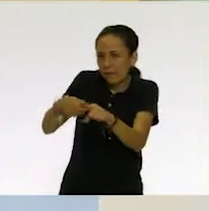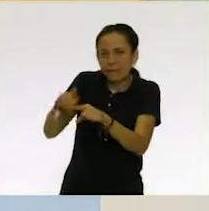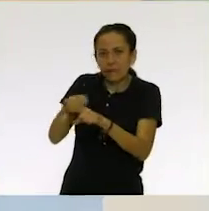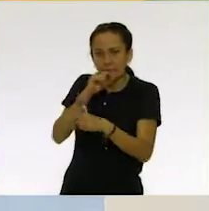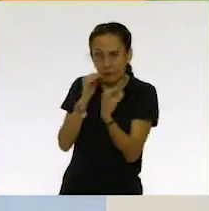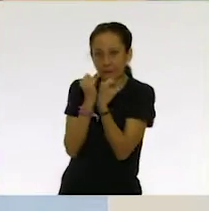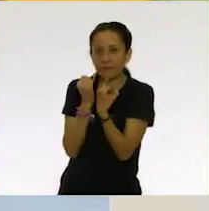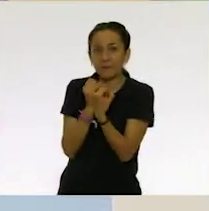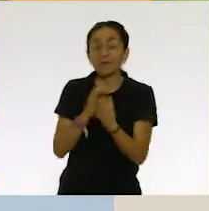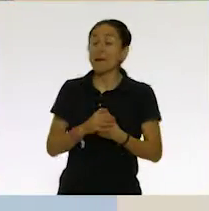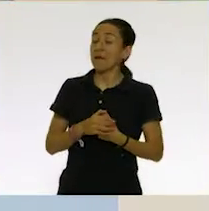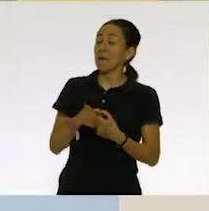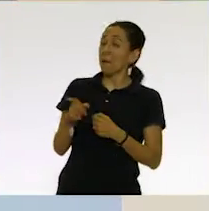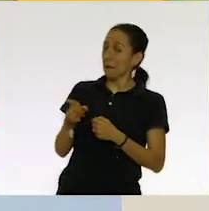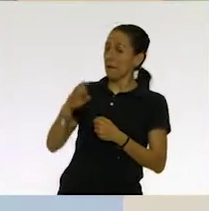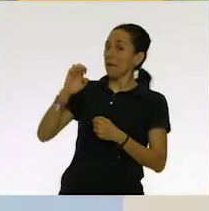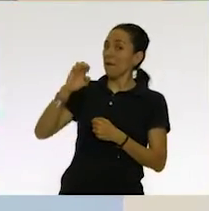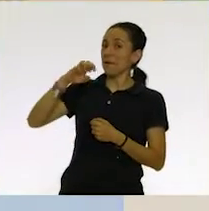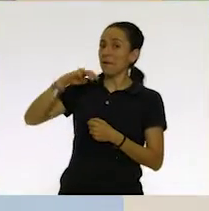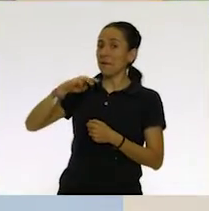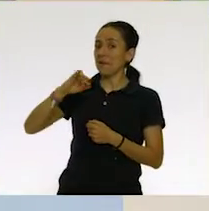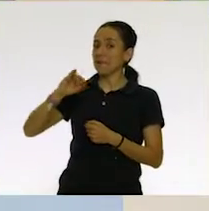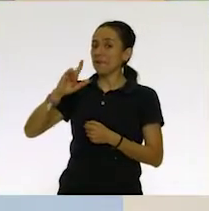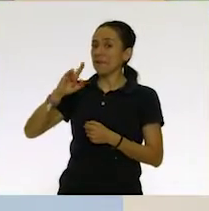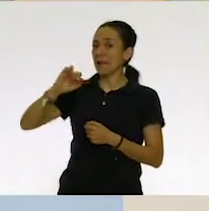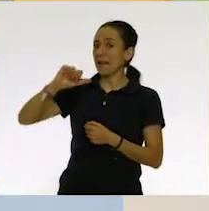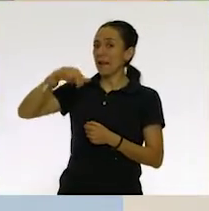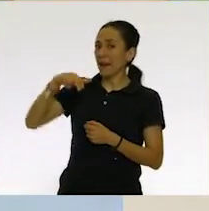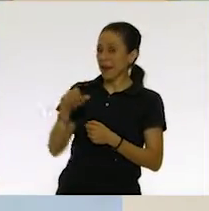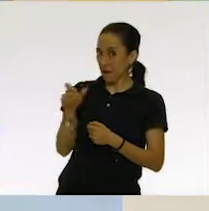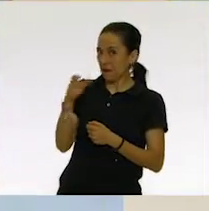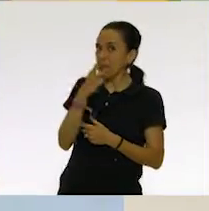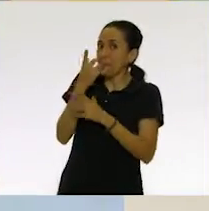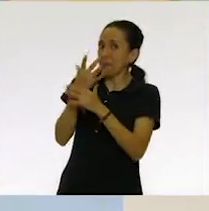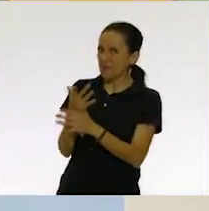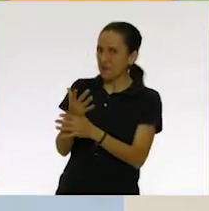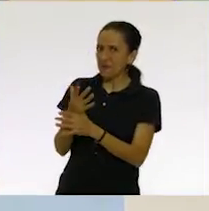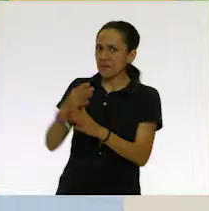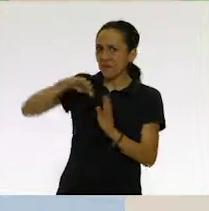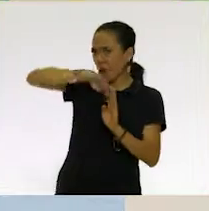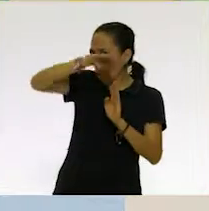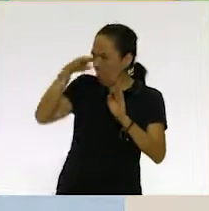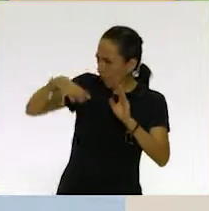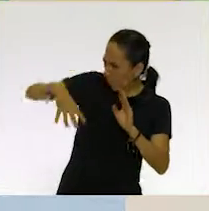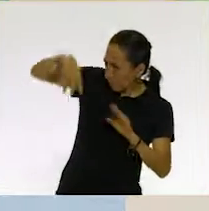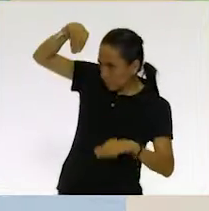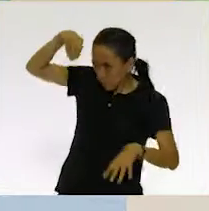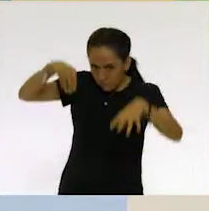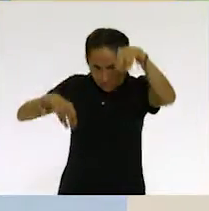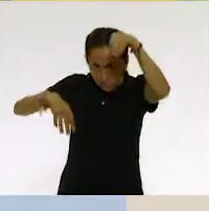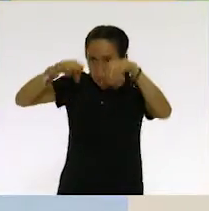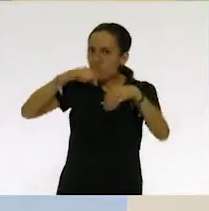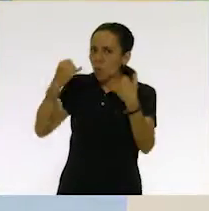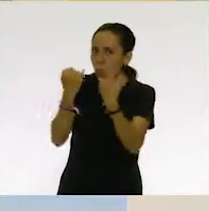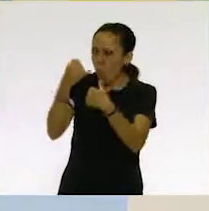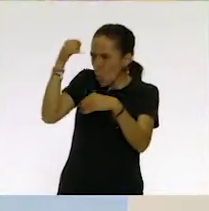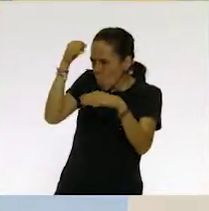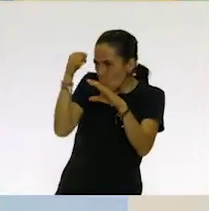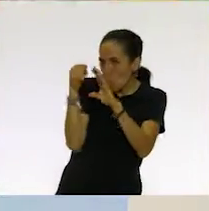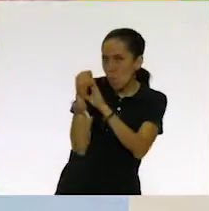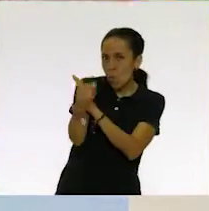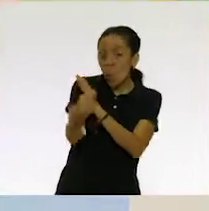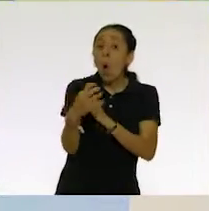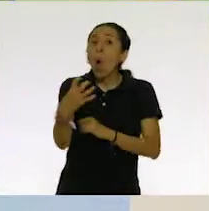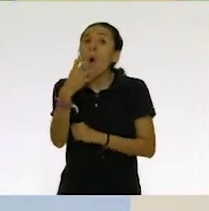Qué interesante lo que dijo Emiliano acerca de los picos de las cuevas y lo profundas que son. La cueva del oso es